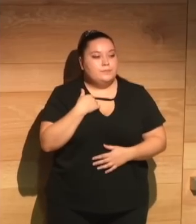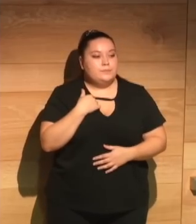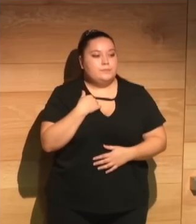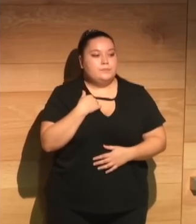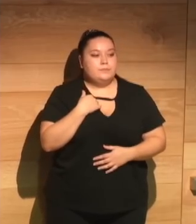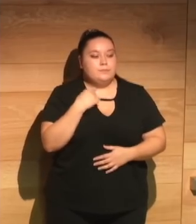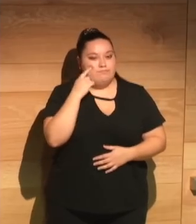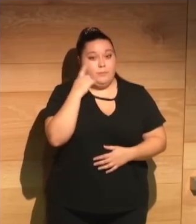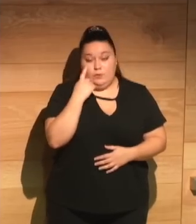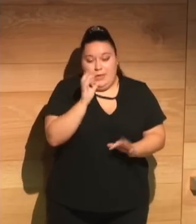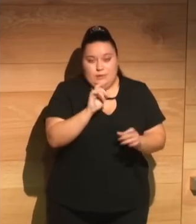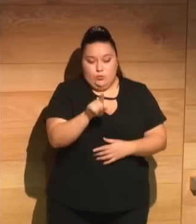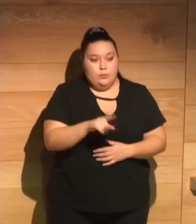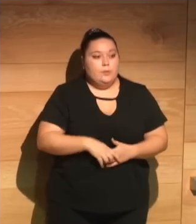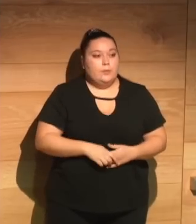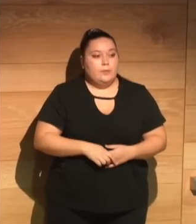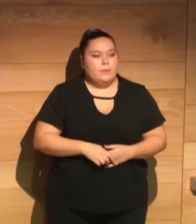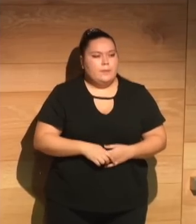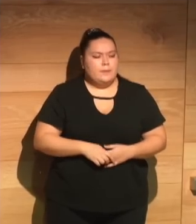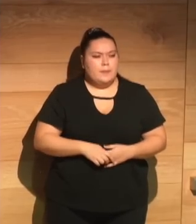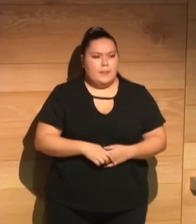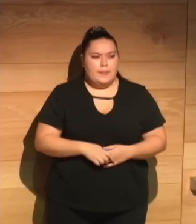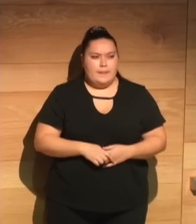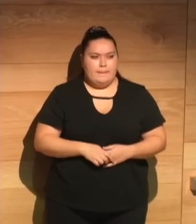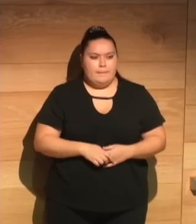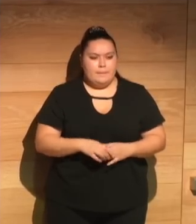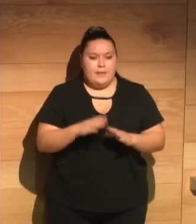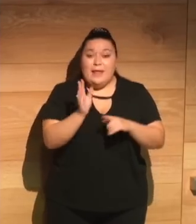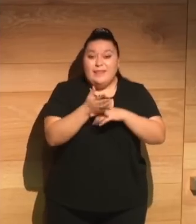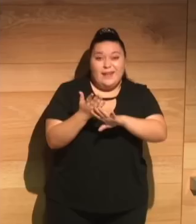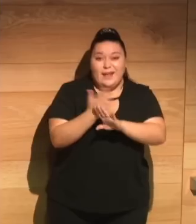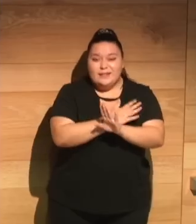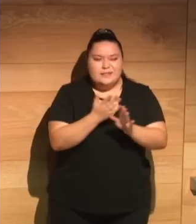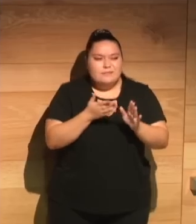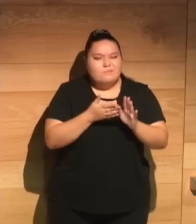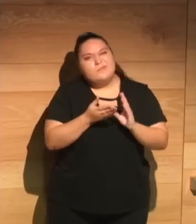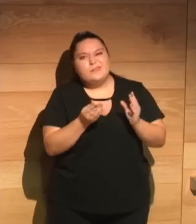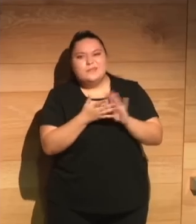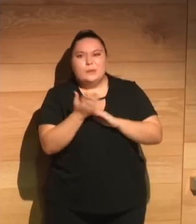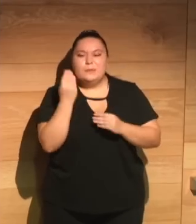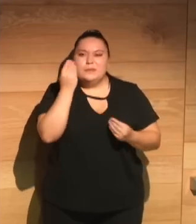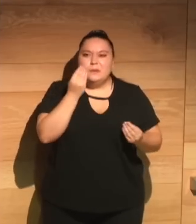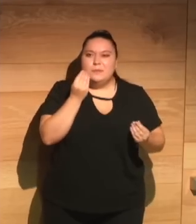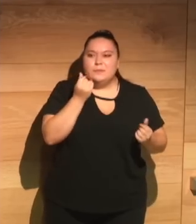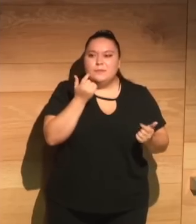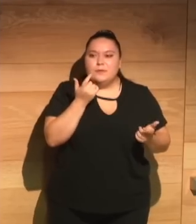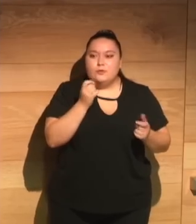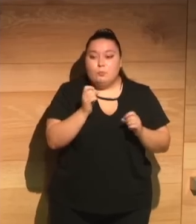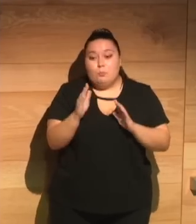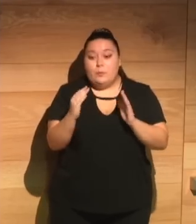Vamos, me di cuenta enseguida que no era así, pero cuando se ha hablado de que habláramos de antes del cine, yo pensaba, pues era cuando estás haciendo la